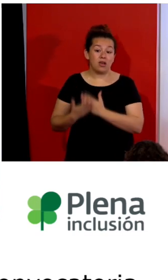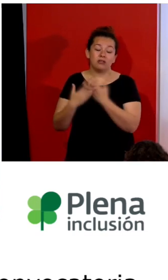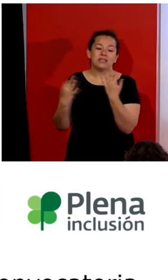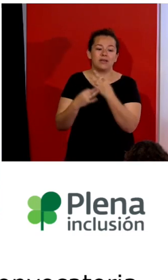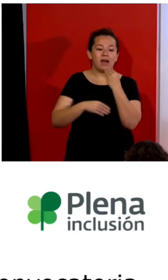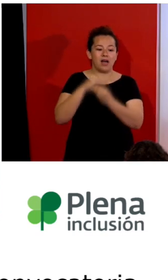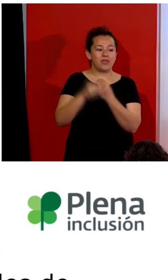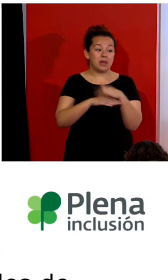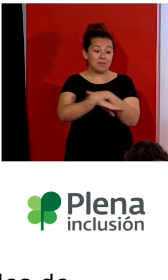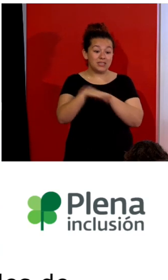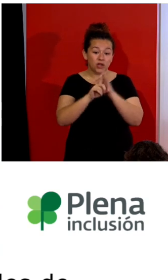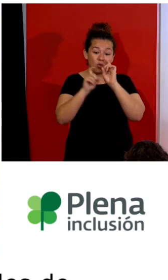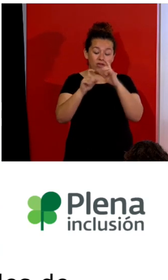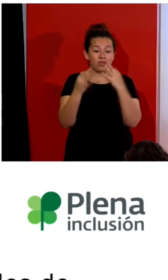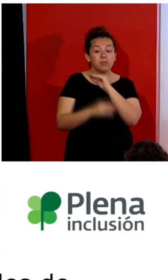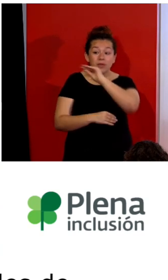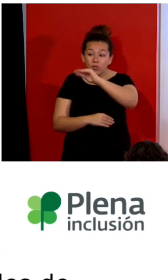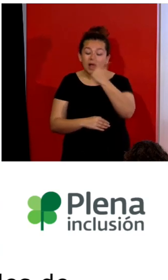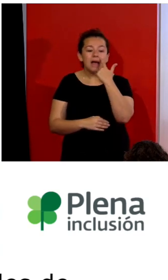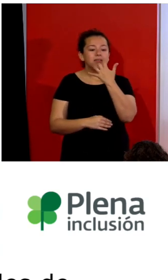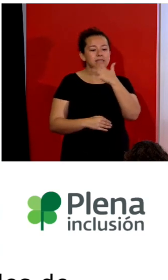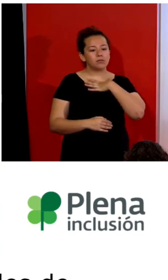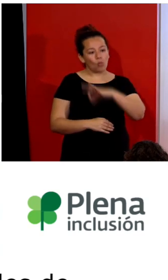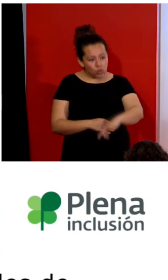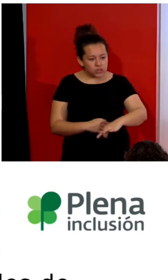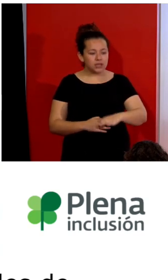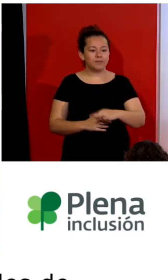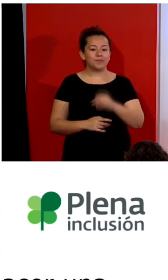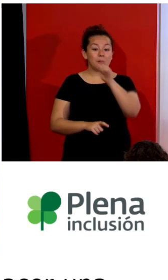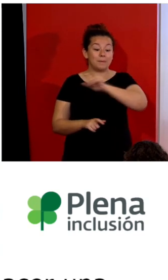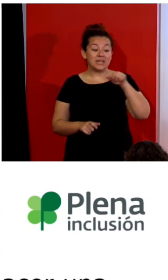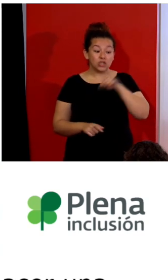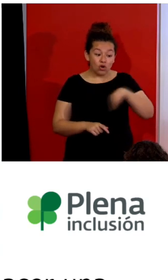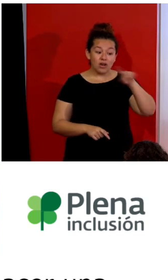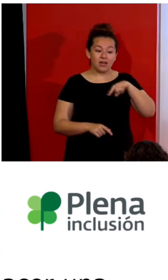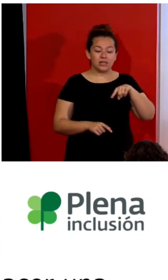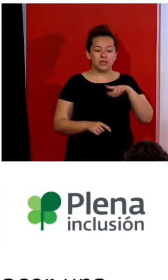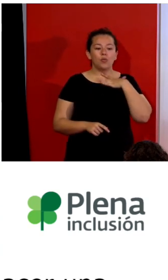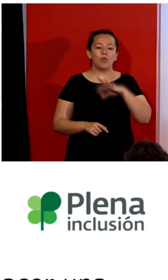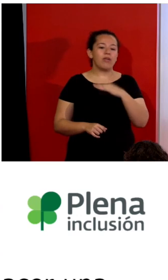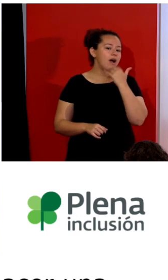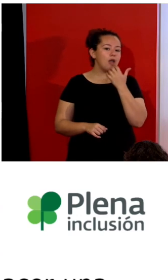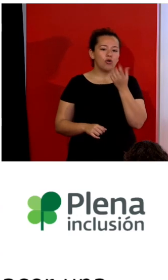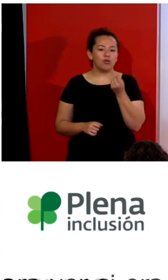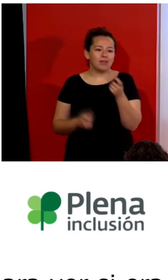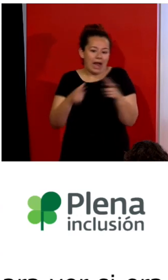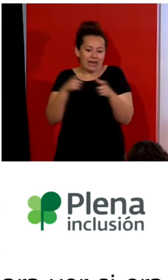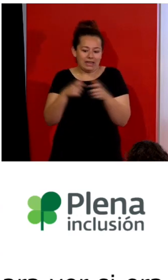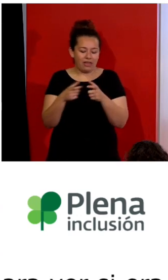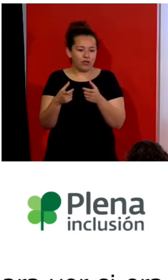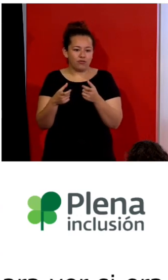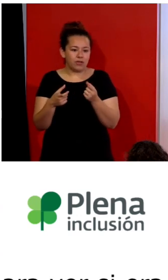consulta al Ministerio de Educación para ver si era posible que aquellas personas que contaran con una acreditación de los